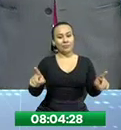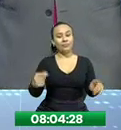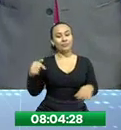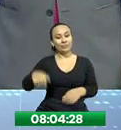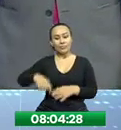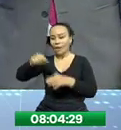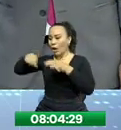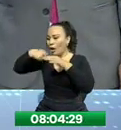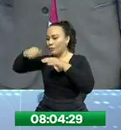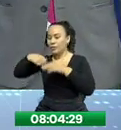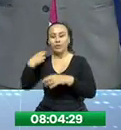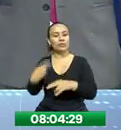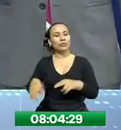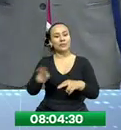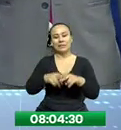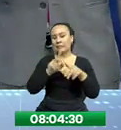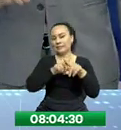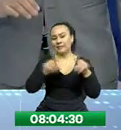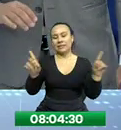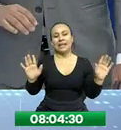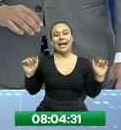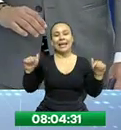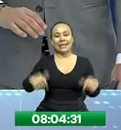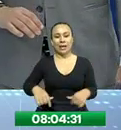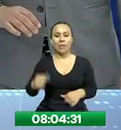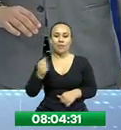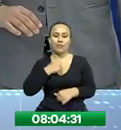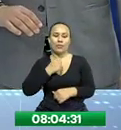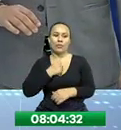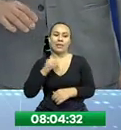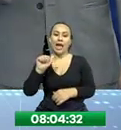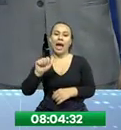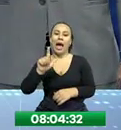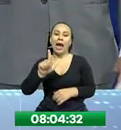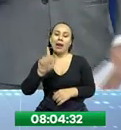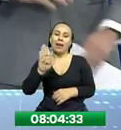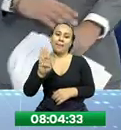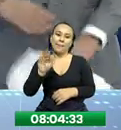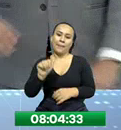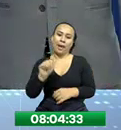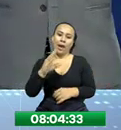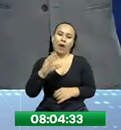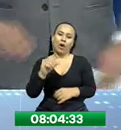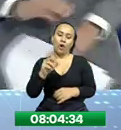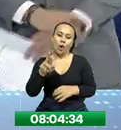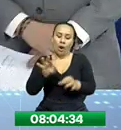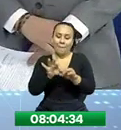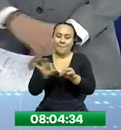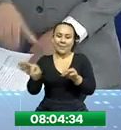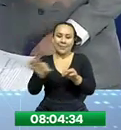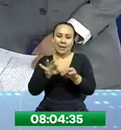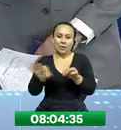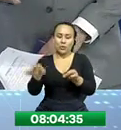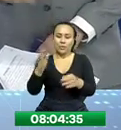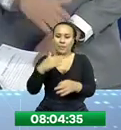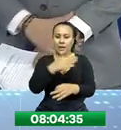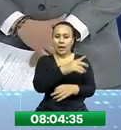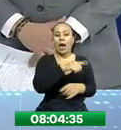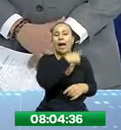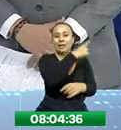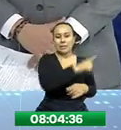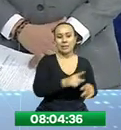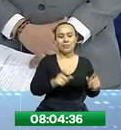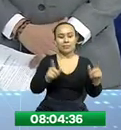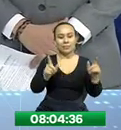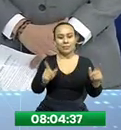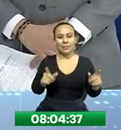nosotros conocemos normalmente. Es que el bollo de acá de nosotros es de albacora generalmente. Exacto. Ya son pedazos de pescado. Acá es entero. No le puede poner la